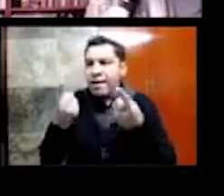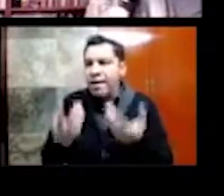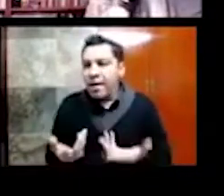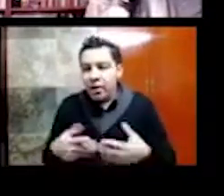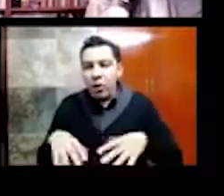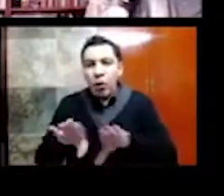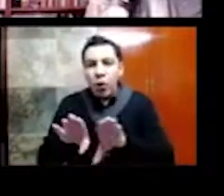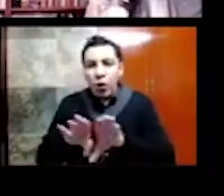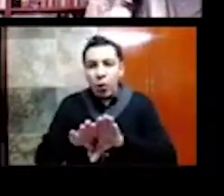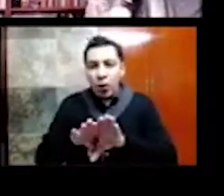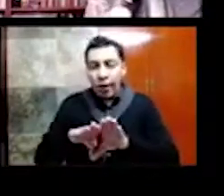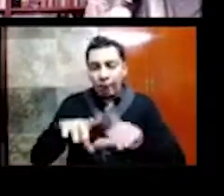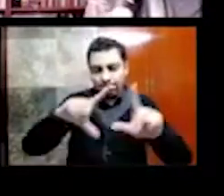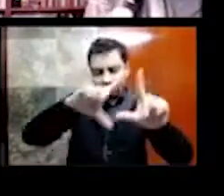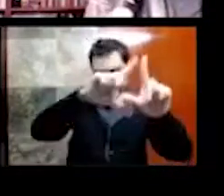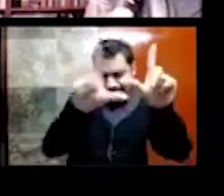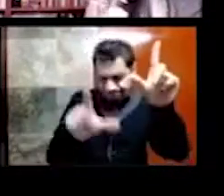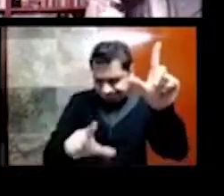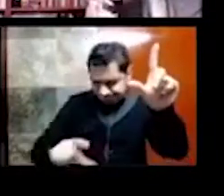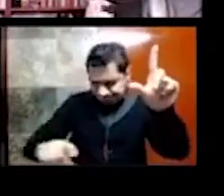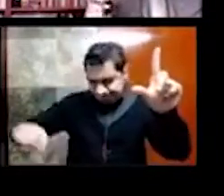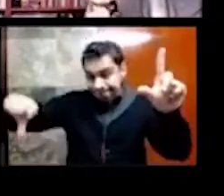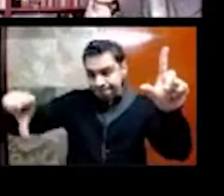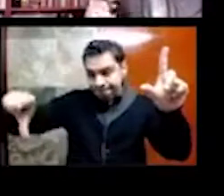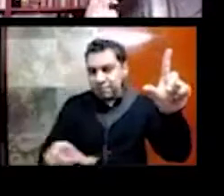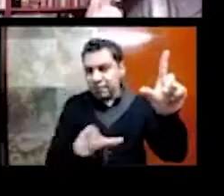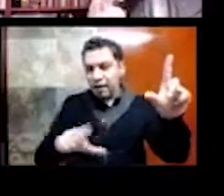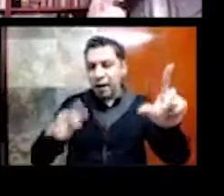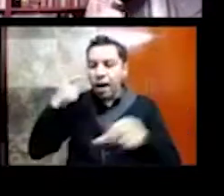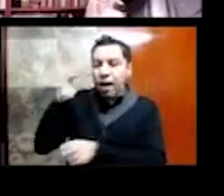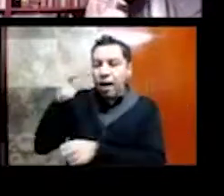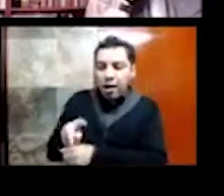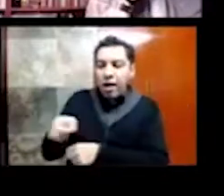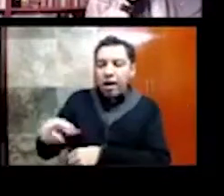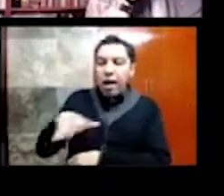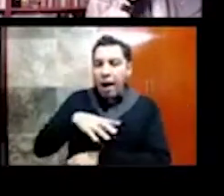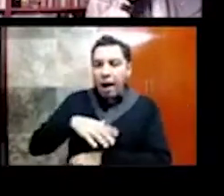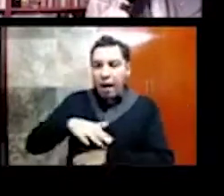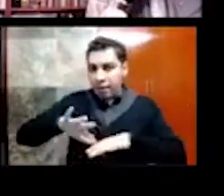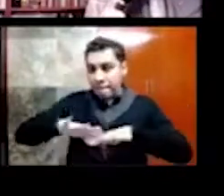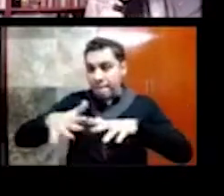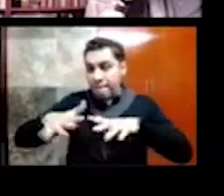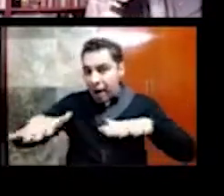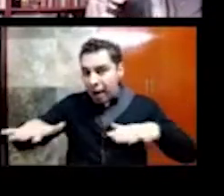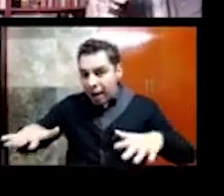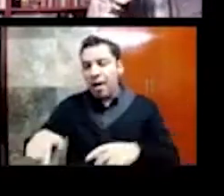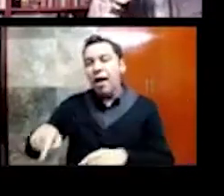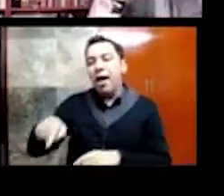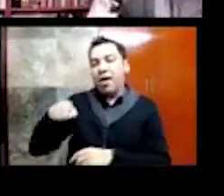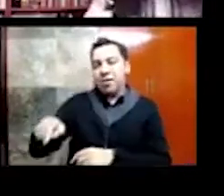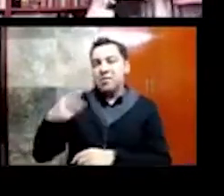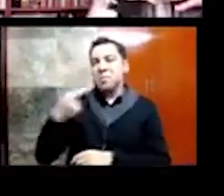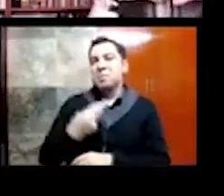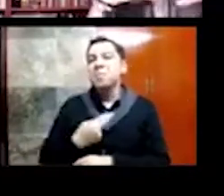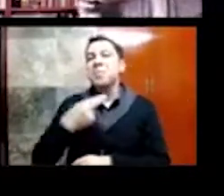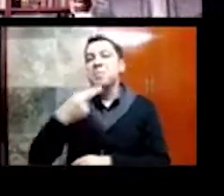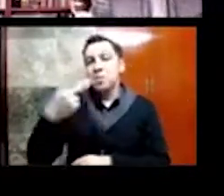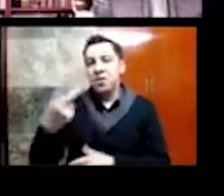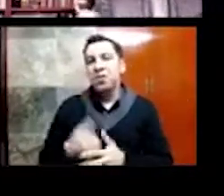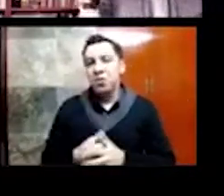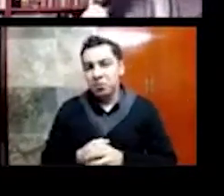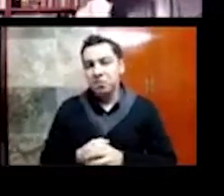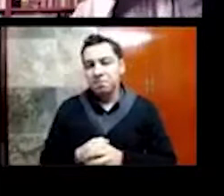costa muy significativos, que luego se repiten en el posclásico temprano, porque tenemos abandono de